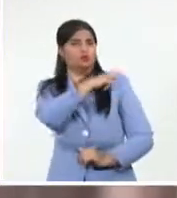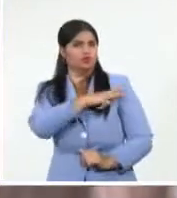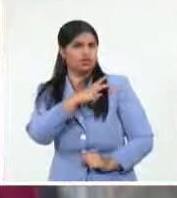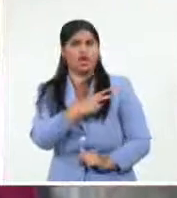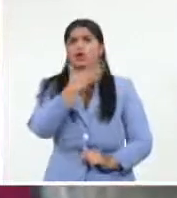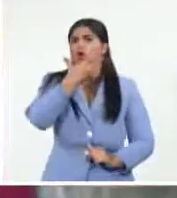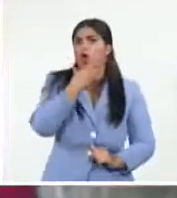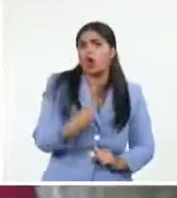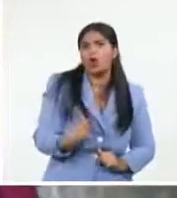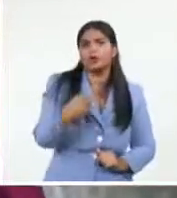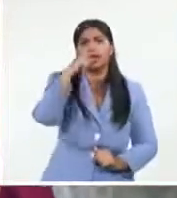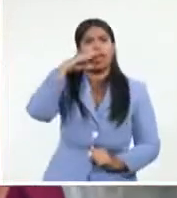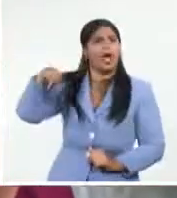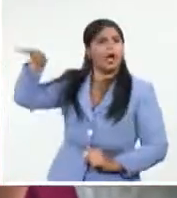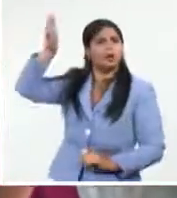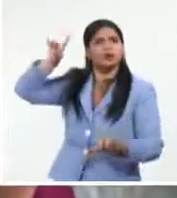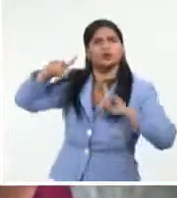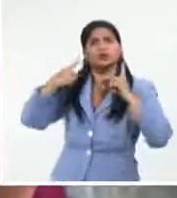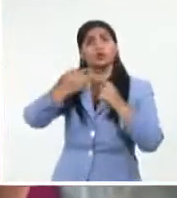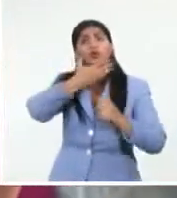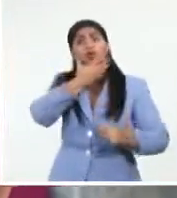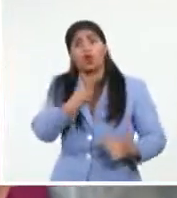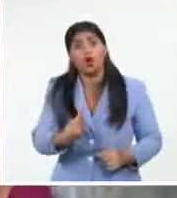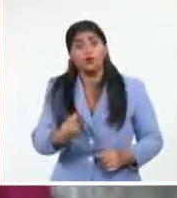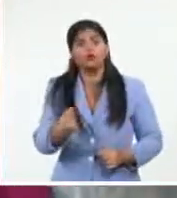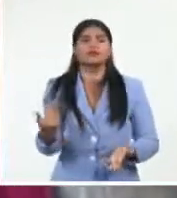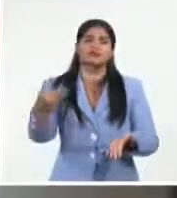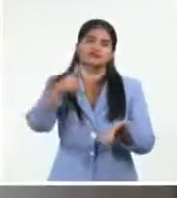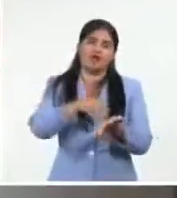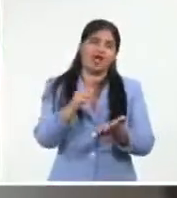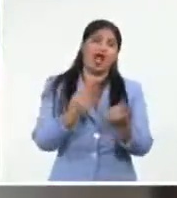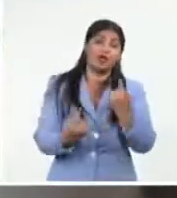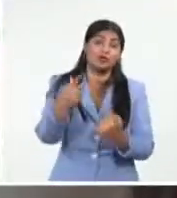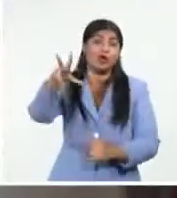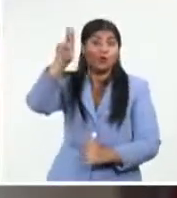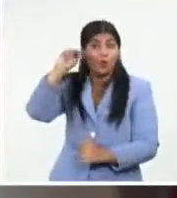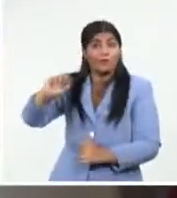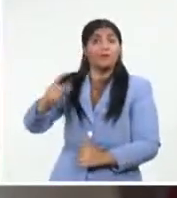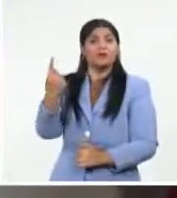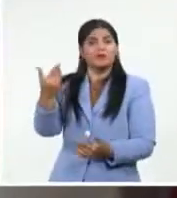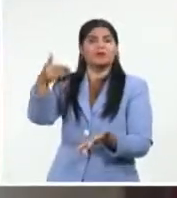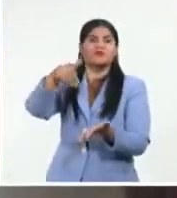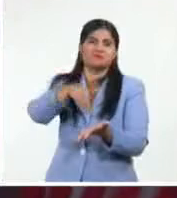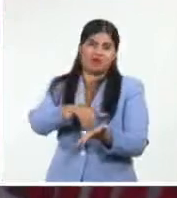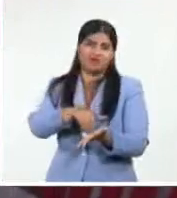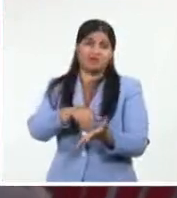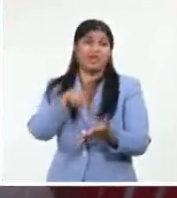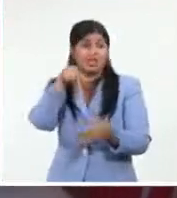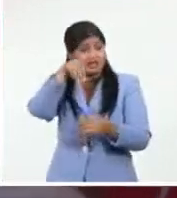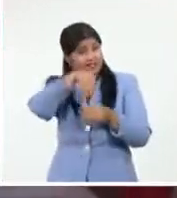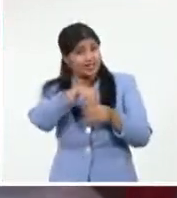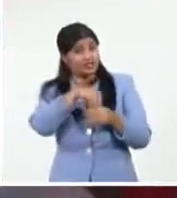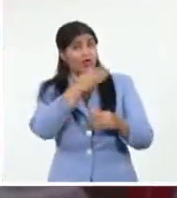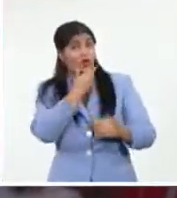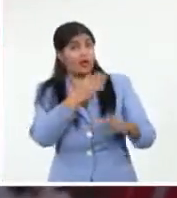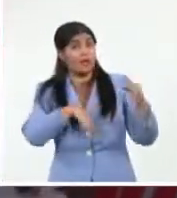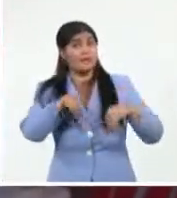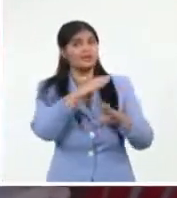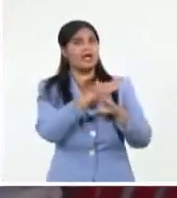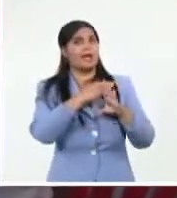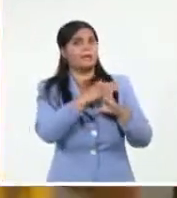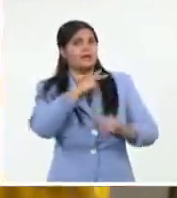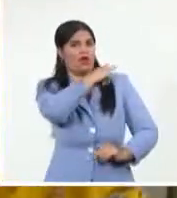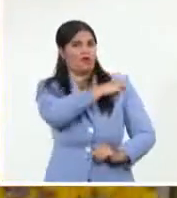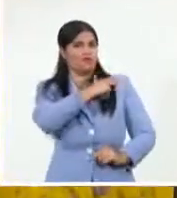experiencia, los jóvenes de la isla hacen historia en estas elecciones. Ellos integran más de la mitad de las autoridades electorales pineras y unos